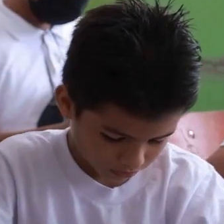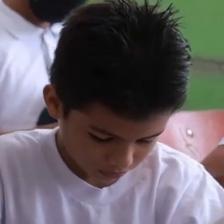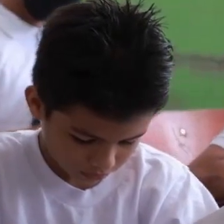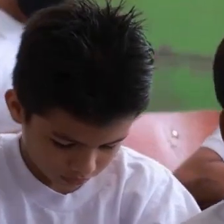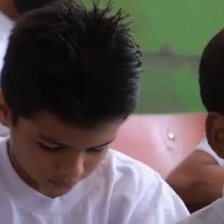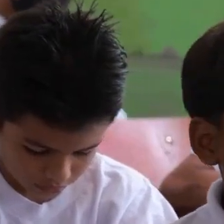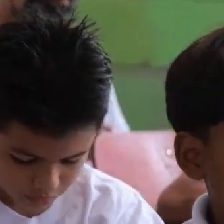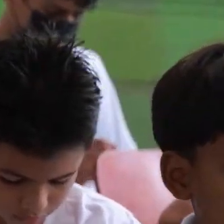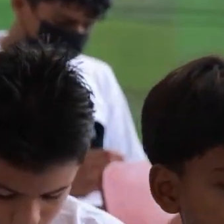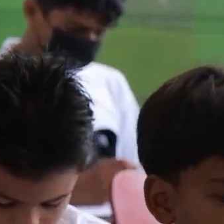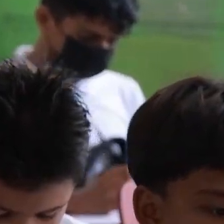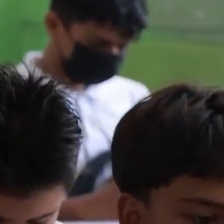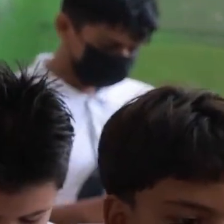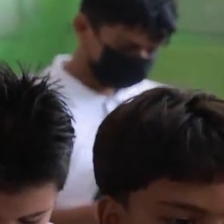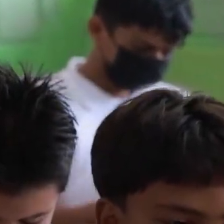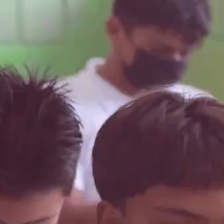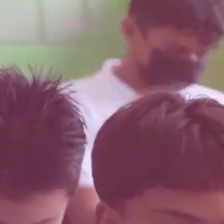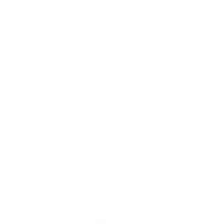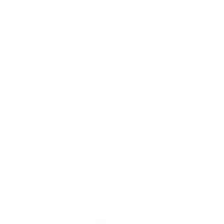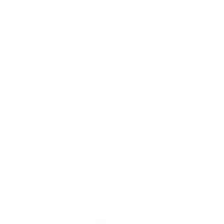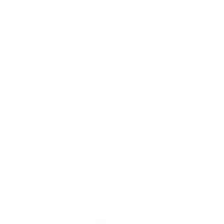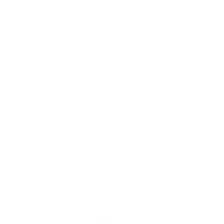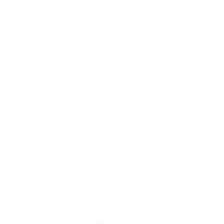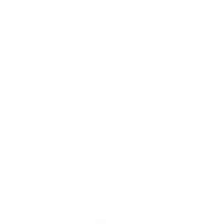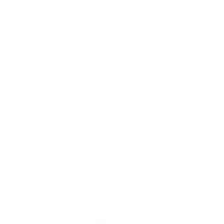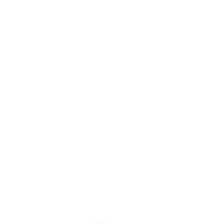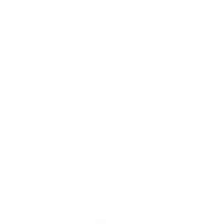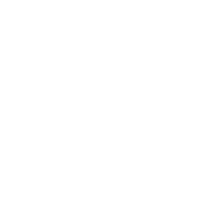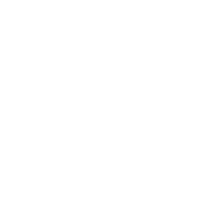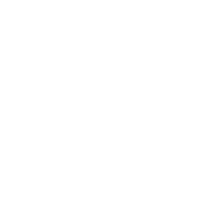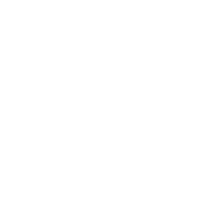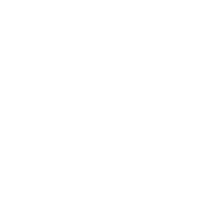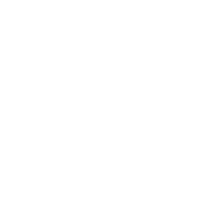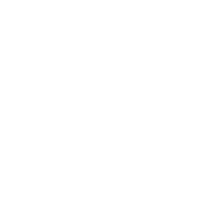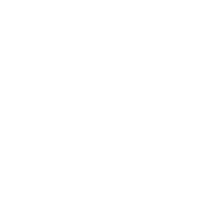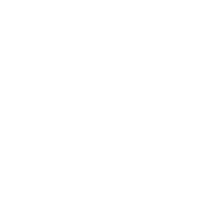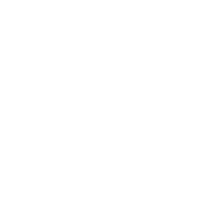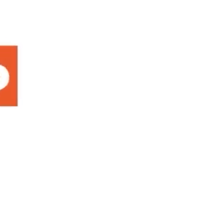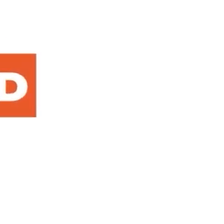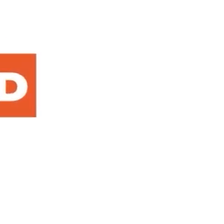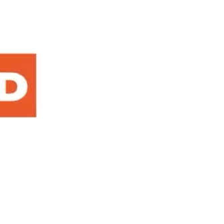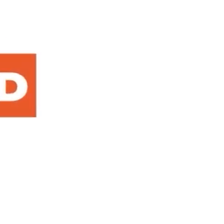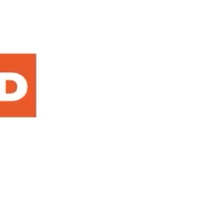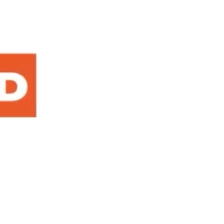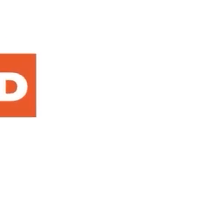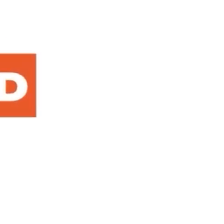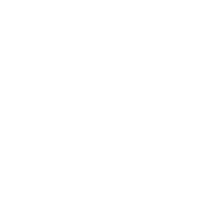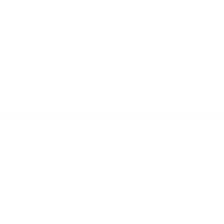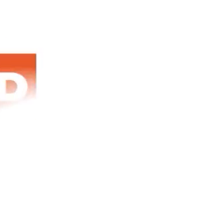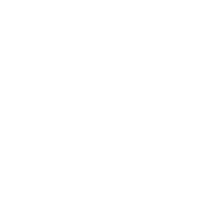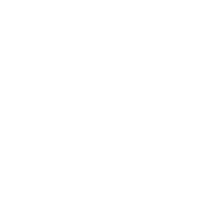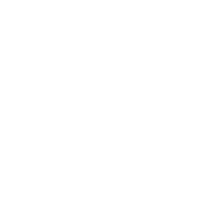familiar multiamenaza. ¿Y vos? Actualizar nuestro plan de respuesta familiar multiamenazas es nuestra